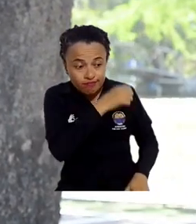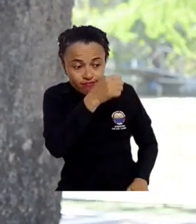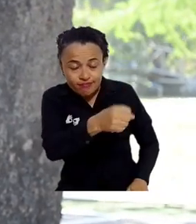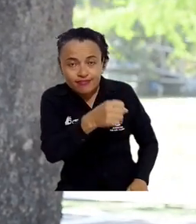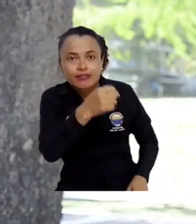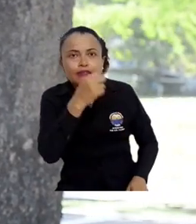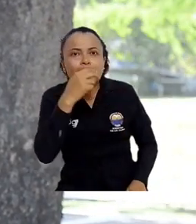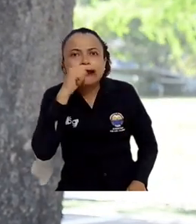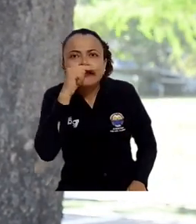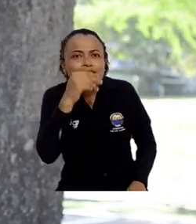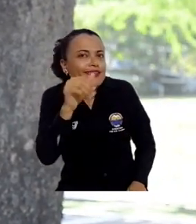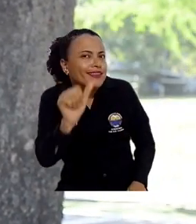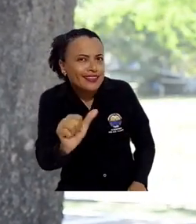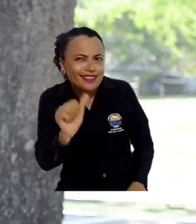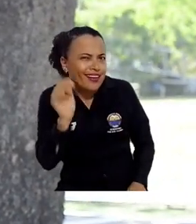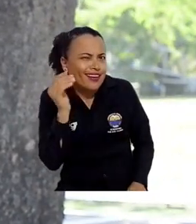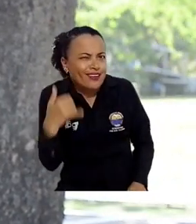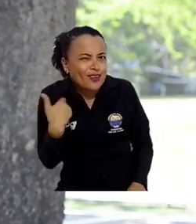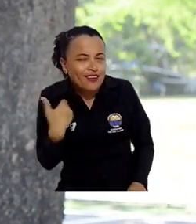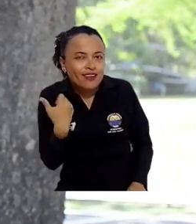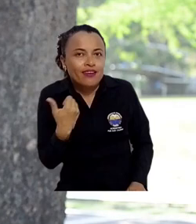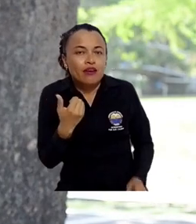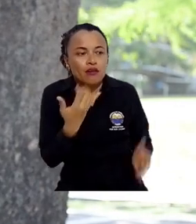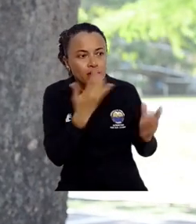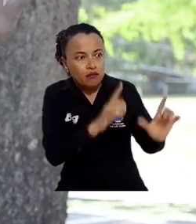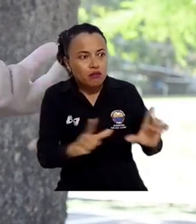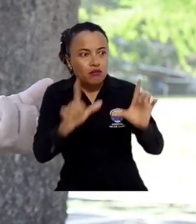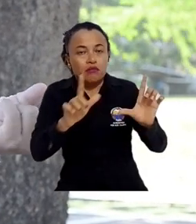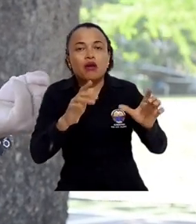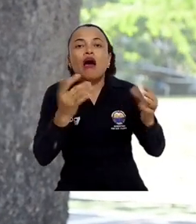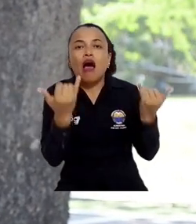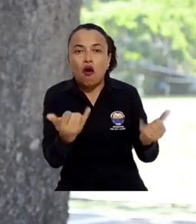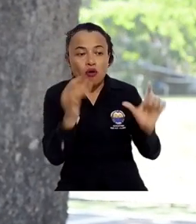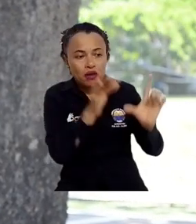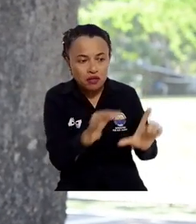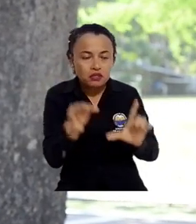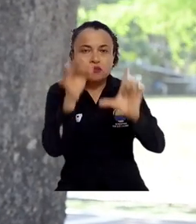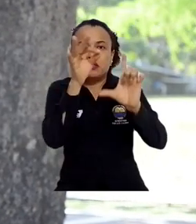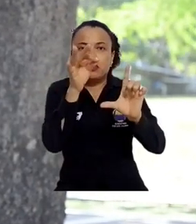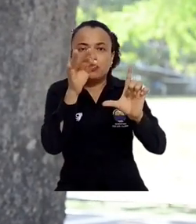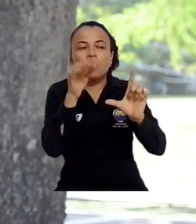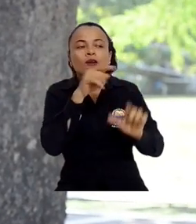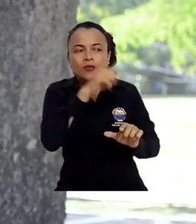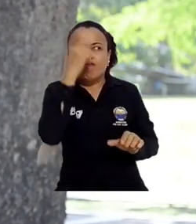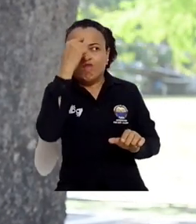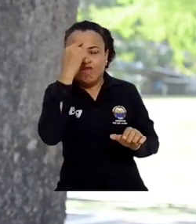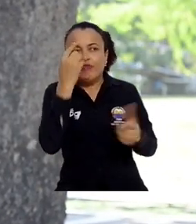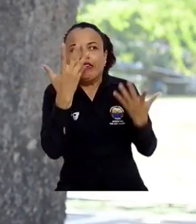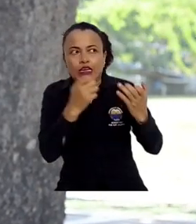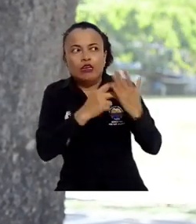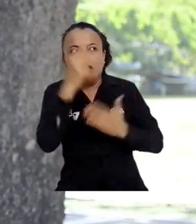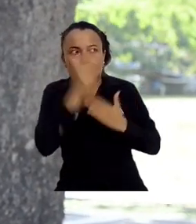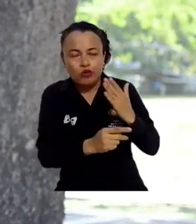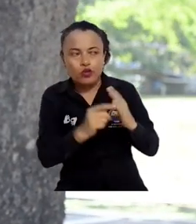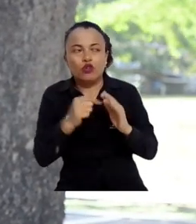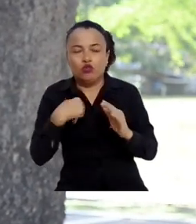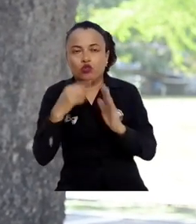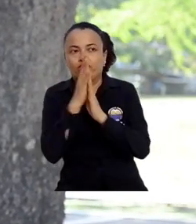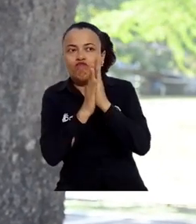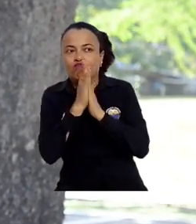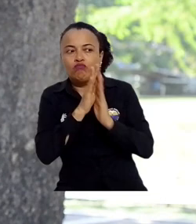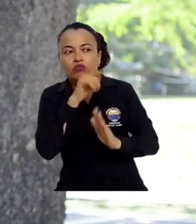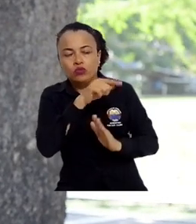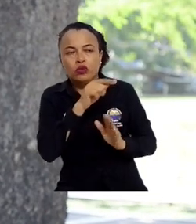muy niña acá eh y mire que ya lleva primero el pregrado y ahora la especialización eh tiene muchos proyectos